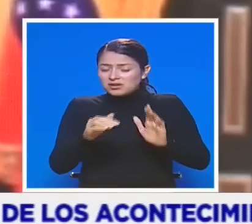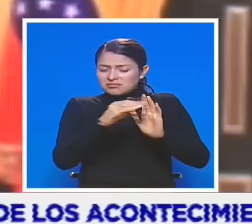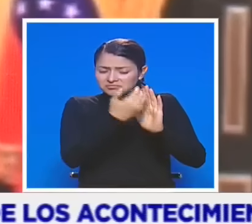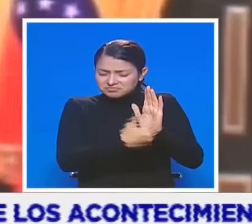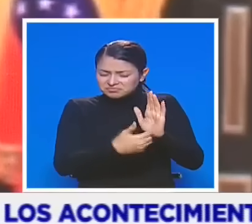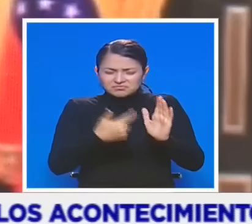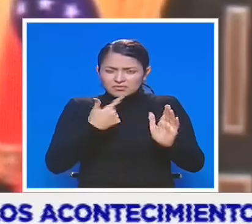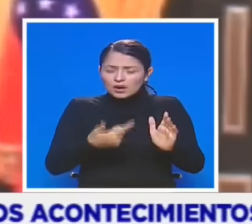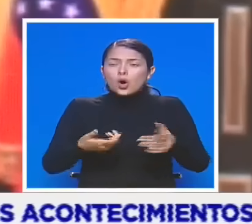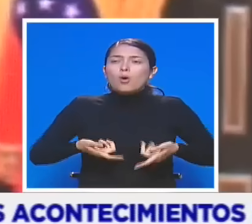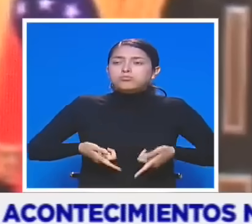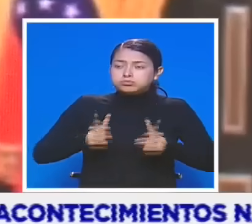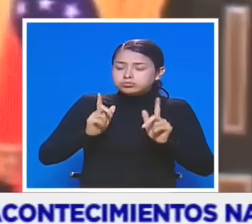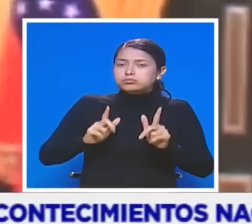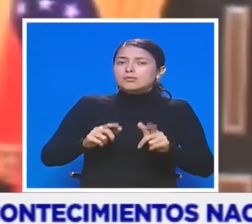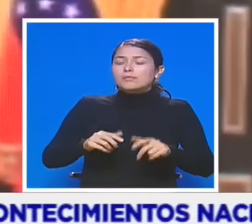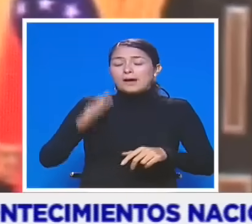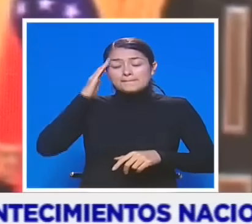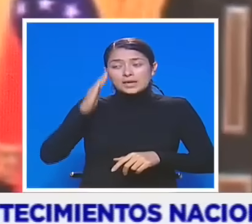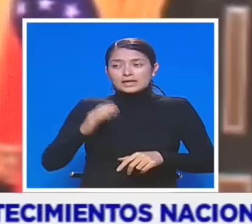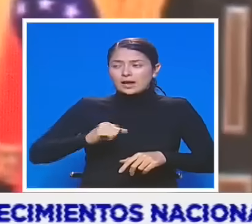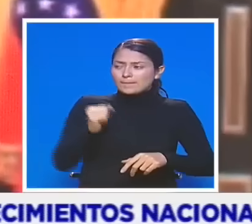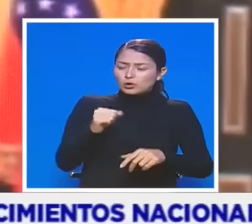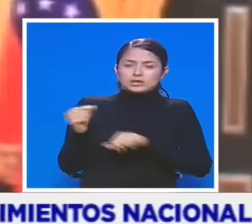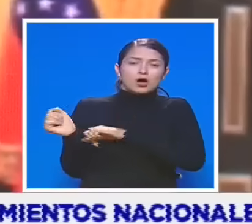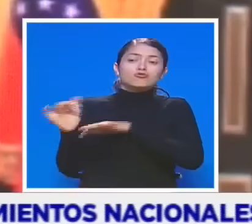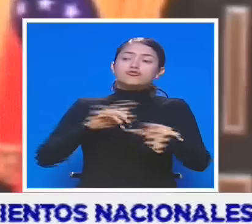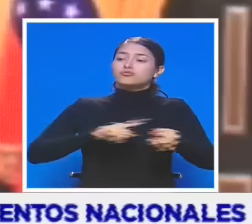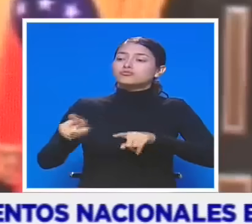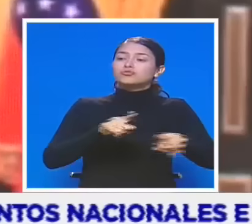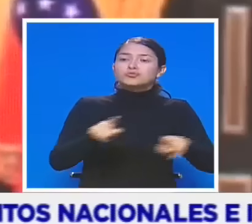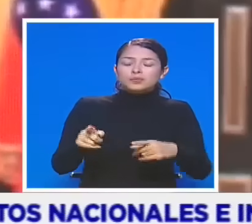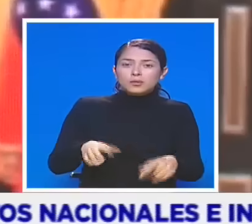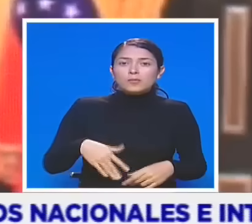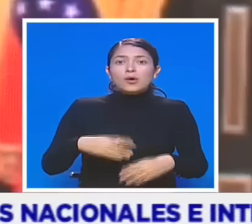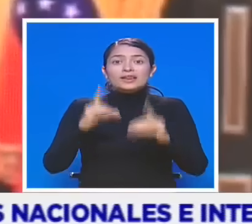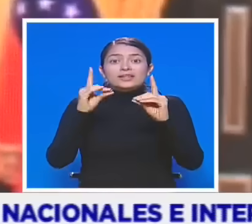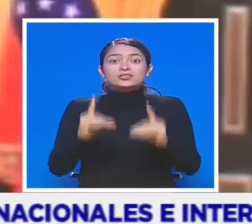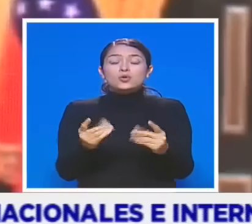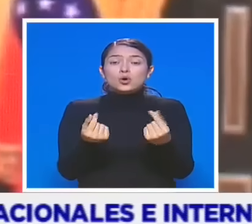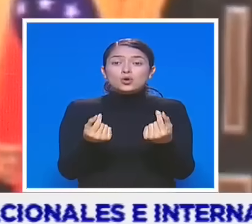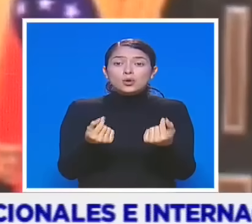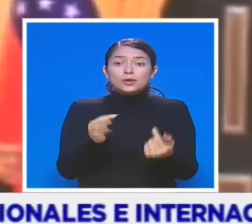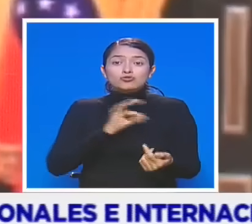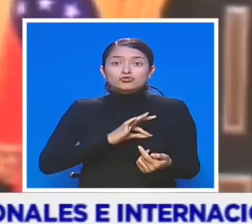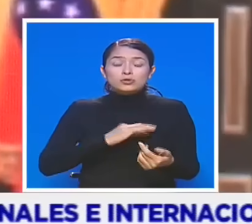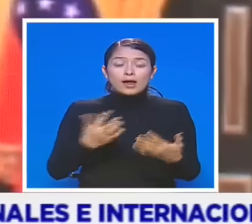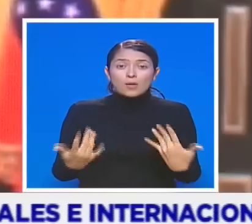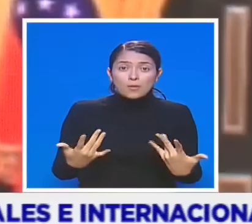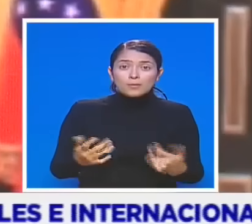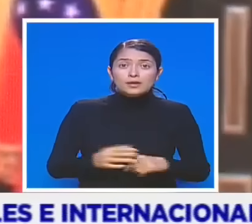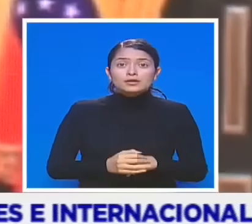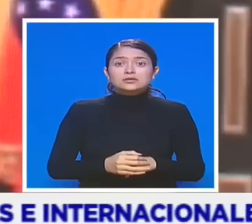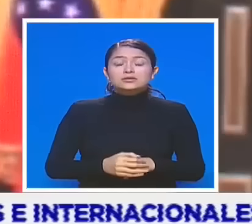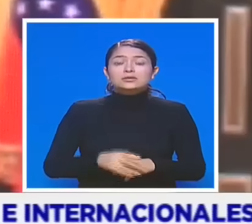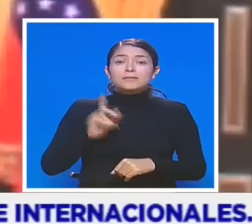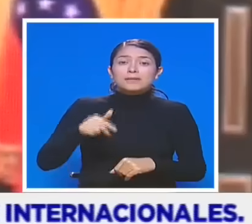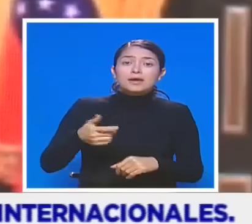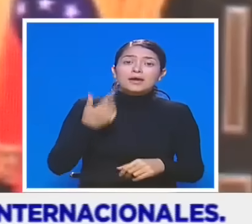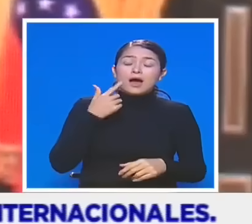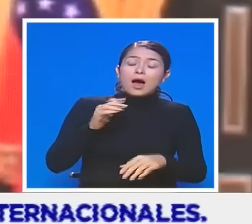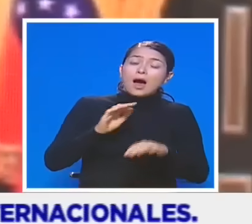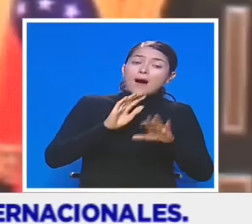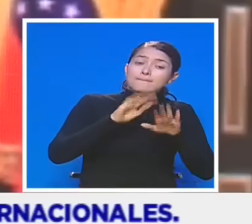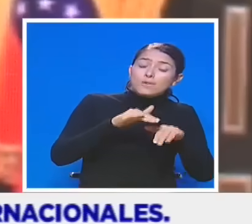cuerpos de seguridad, tomar decisiones económicas y sociales urgentes, exigir la cooperación de personas y